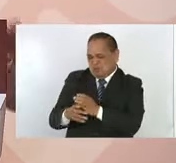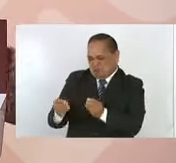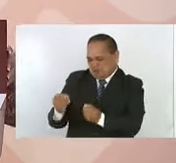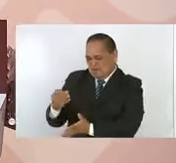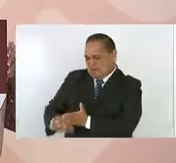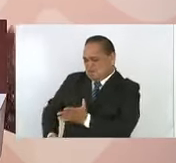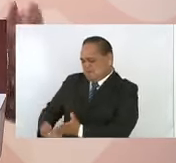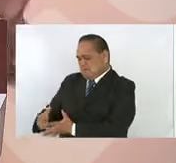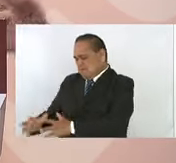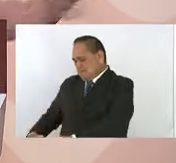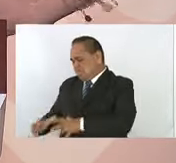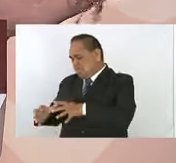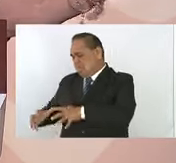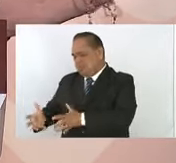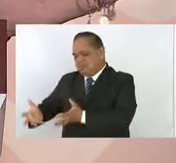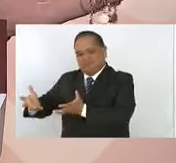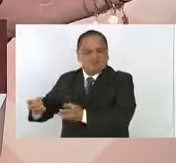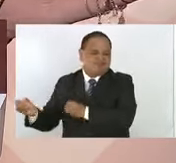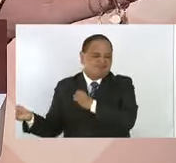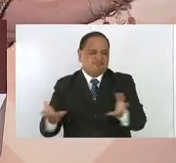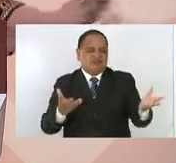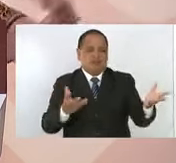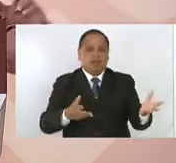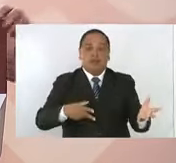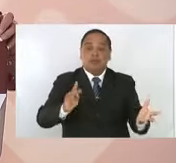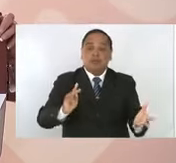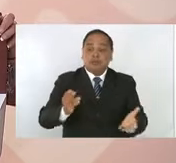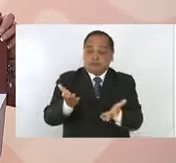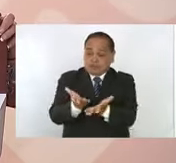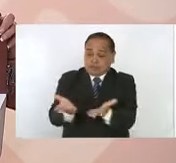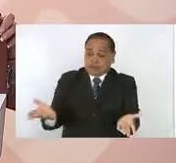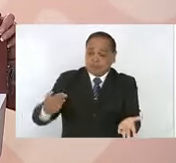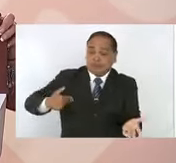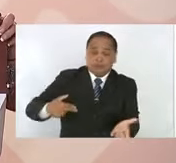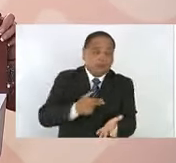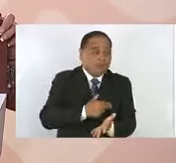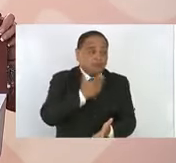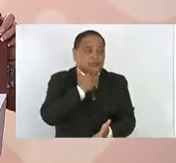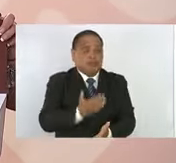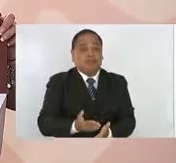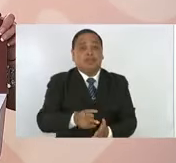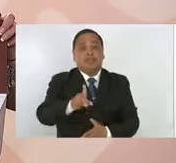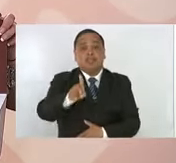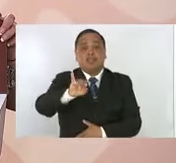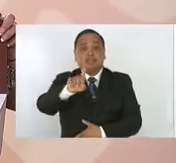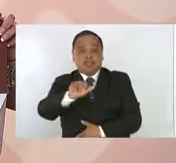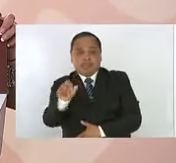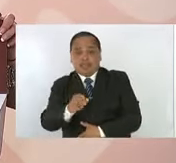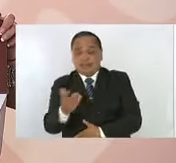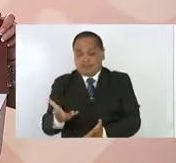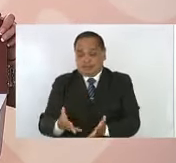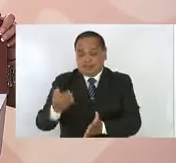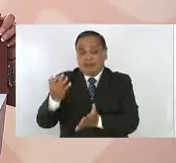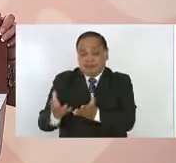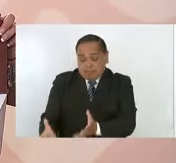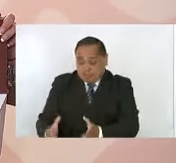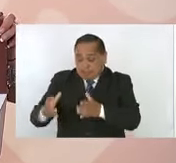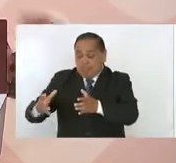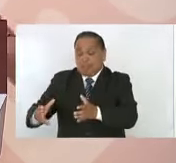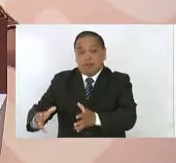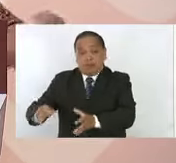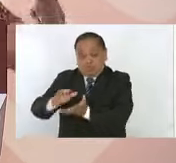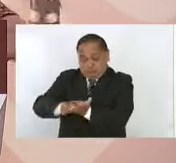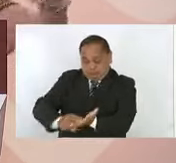Ustedes dan, como dice el presidente Miguel Díaz, a nosotros no nos sobra nada. Pero sin